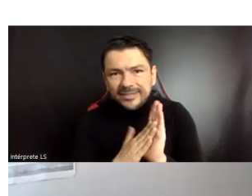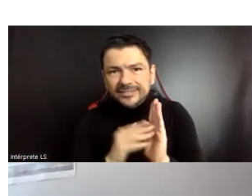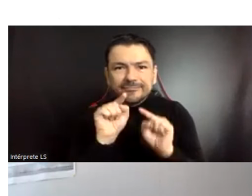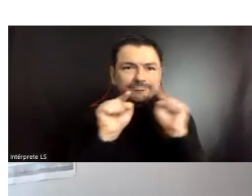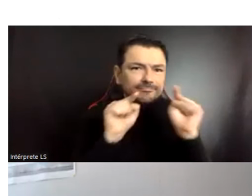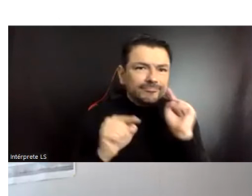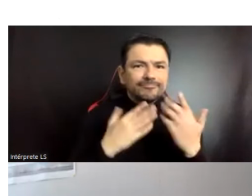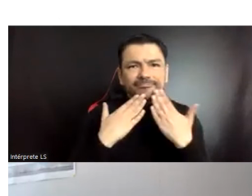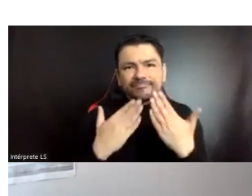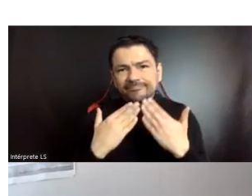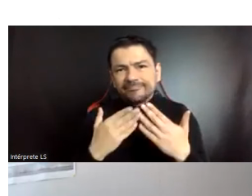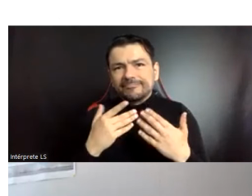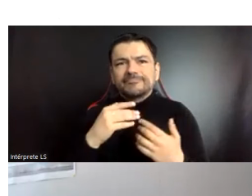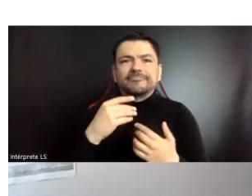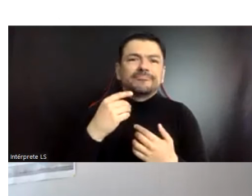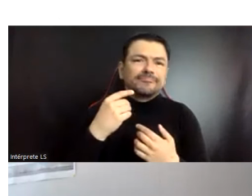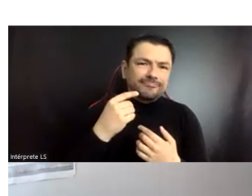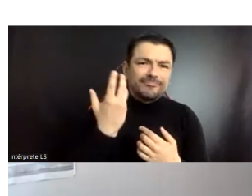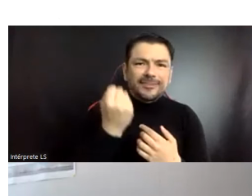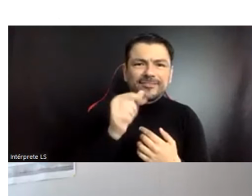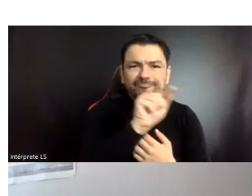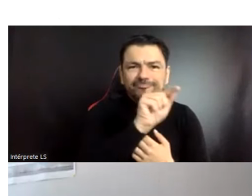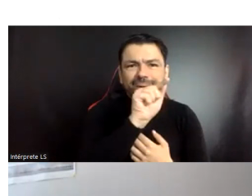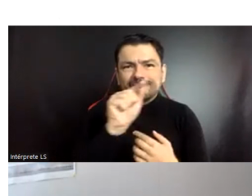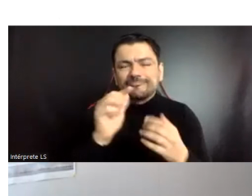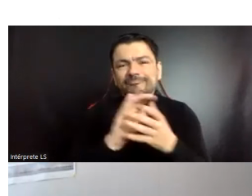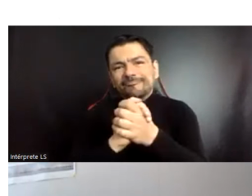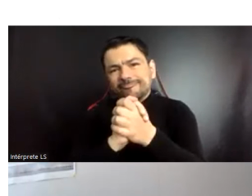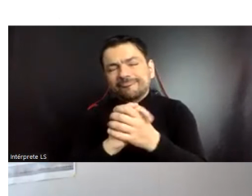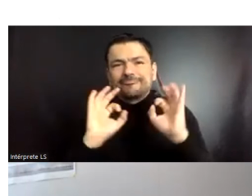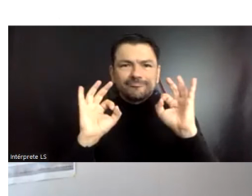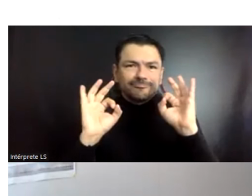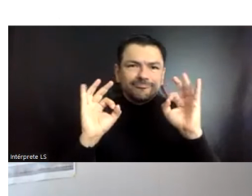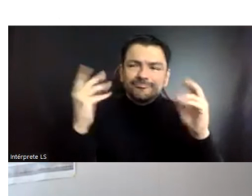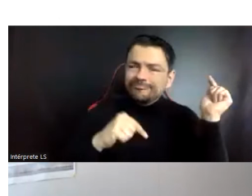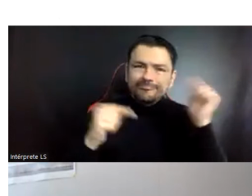Deseo que podamos seguir construyendo para el futuro.